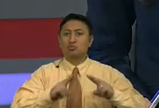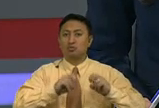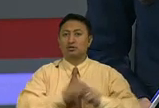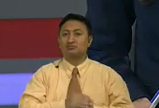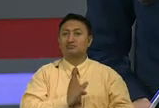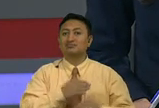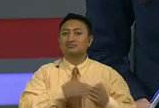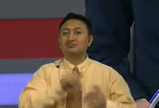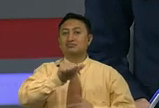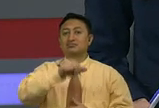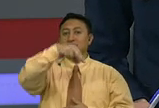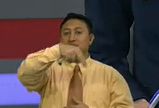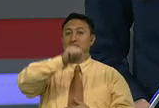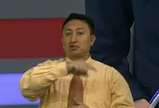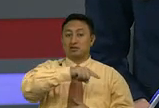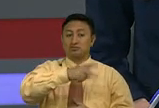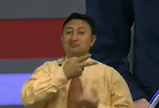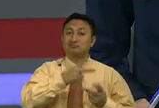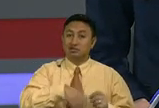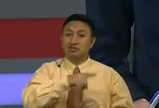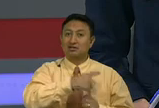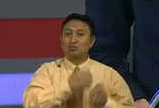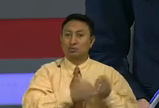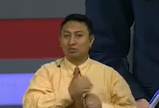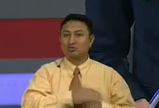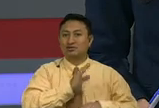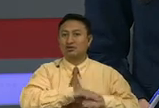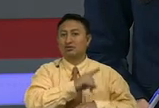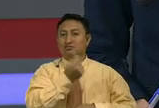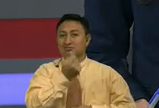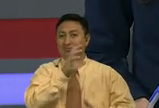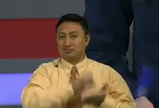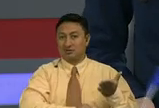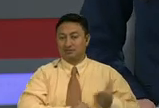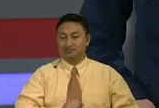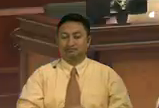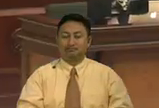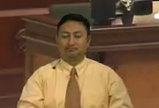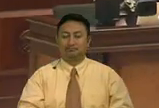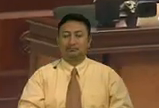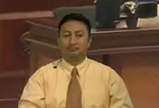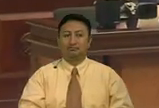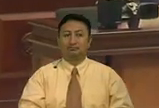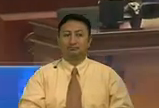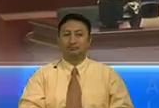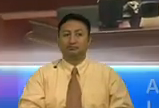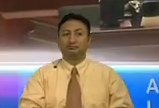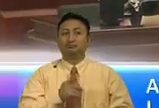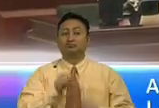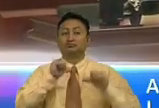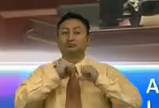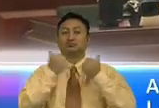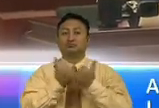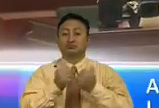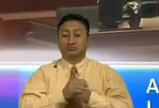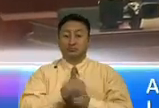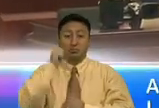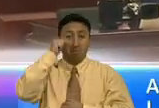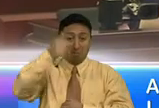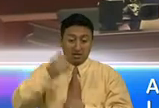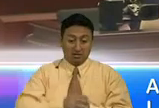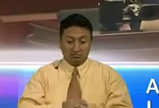Ana Galarza, quien también está implicada supuestamente en el cobro de diezmos. La Asamblea deberá definir este martes si acepta o